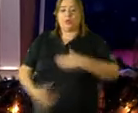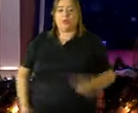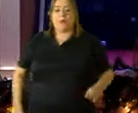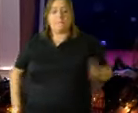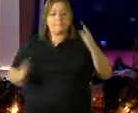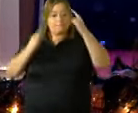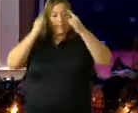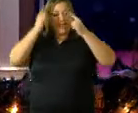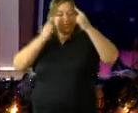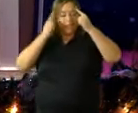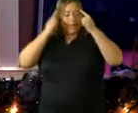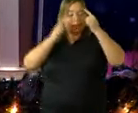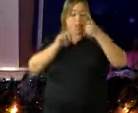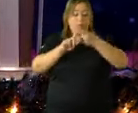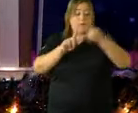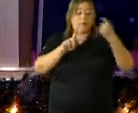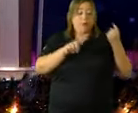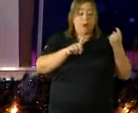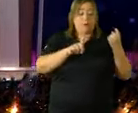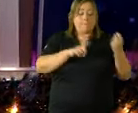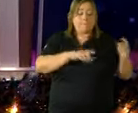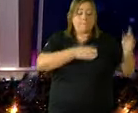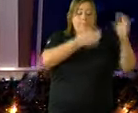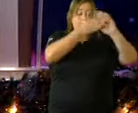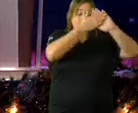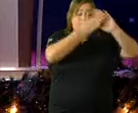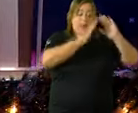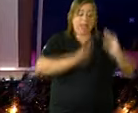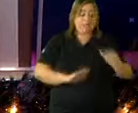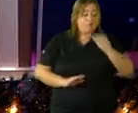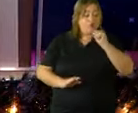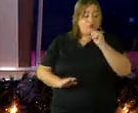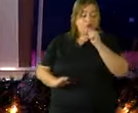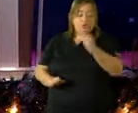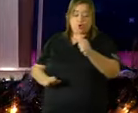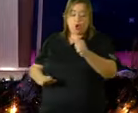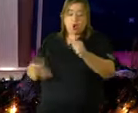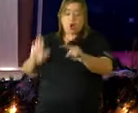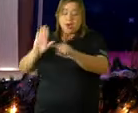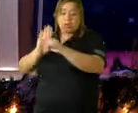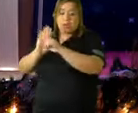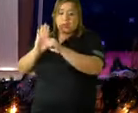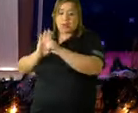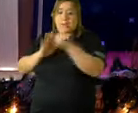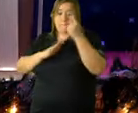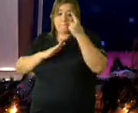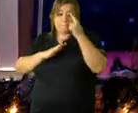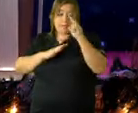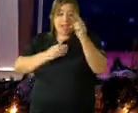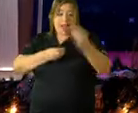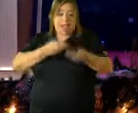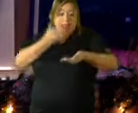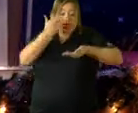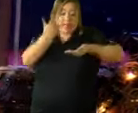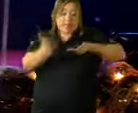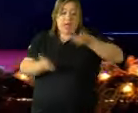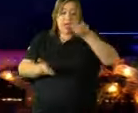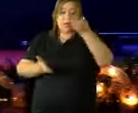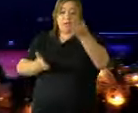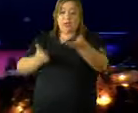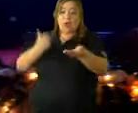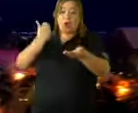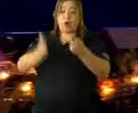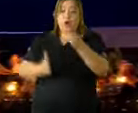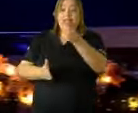Pensamiento de paz y no de mal, para daros el fin que esperáis. Me detengo ahí, no me